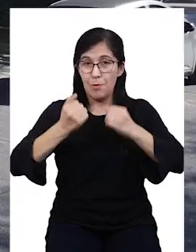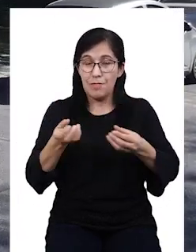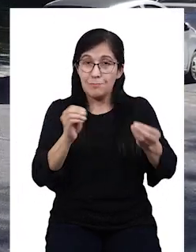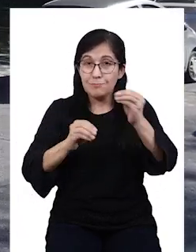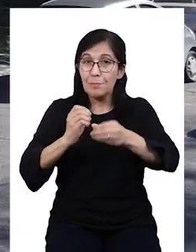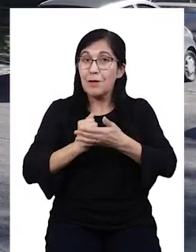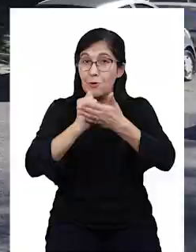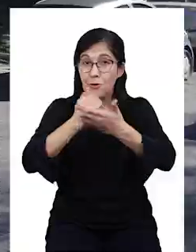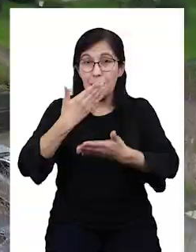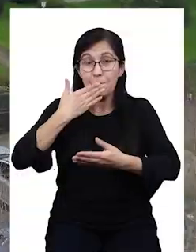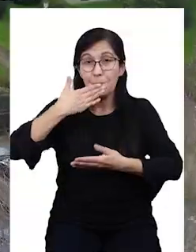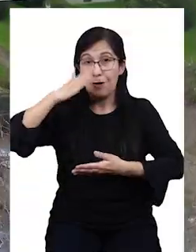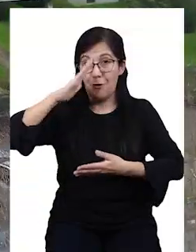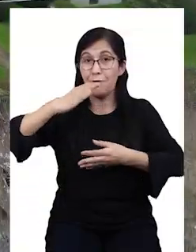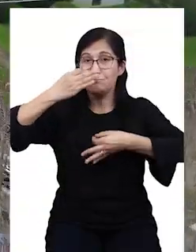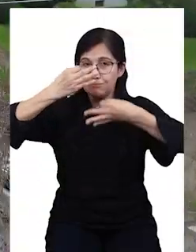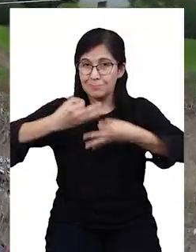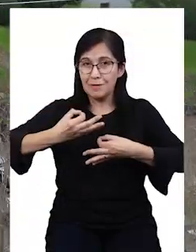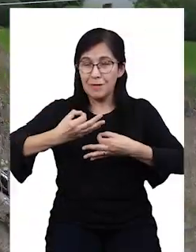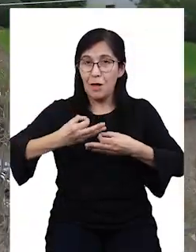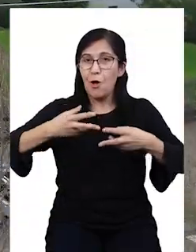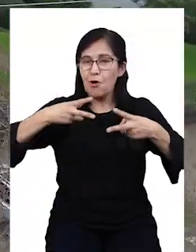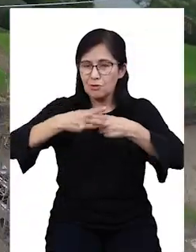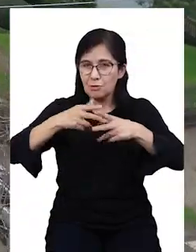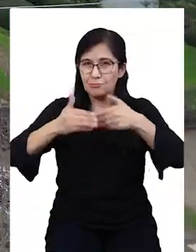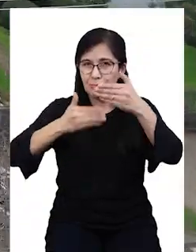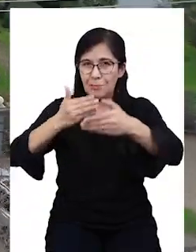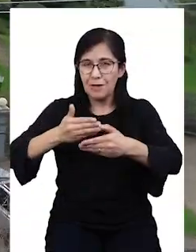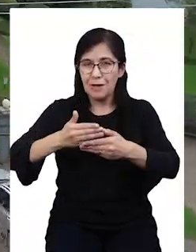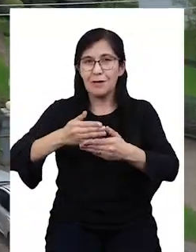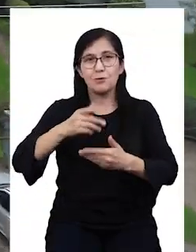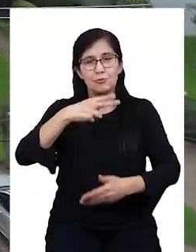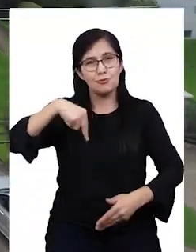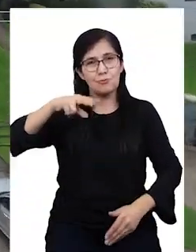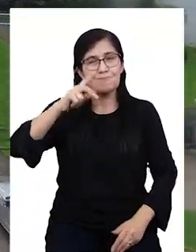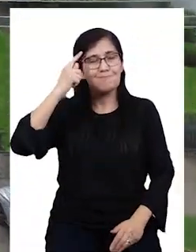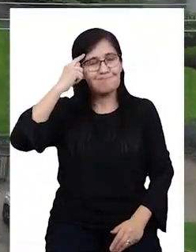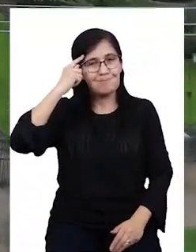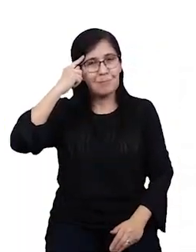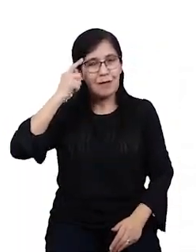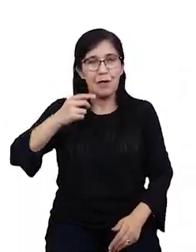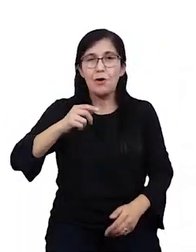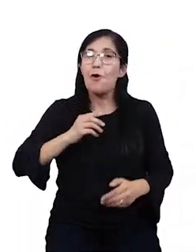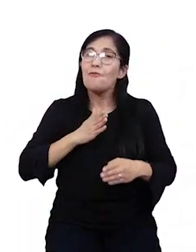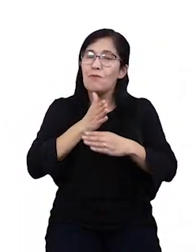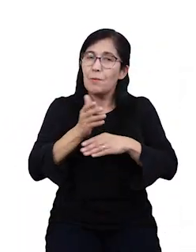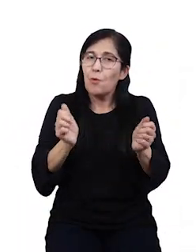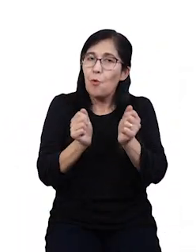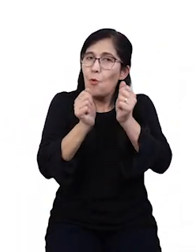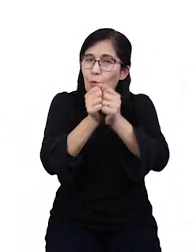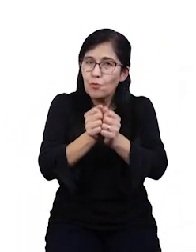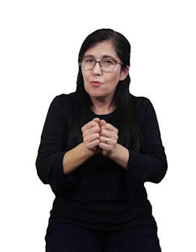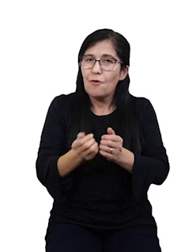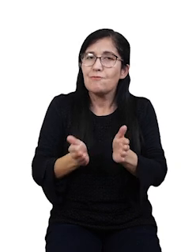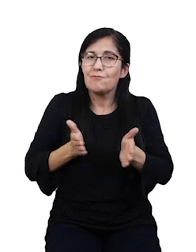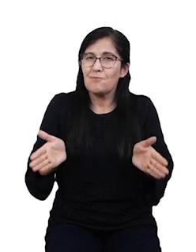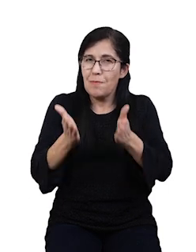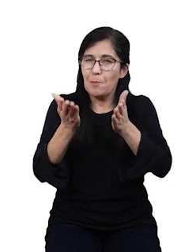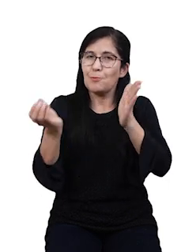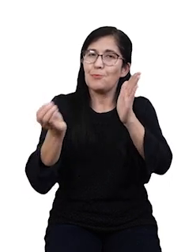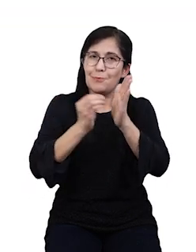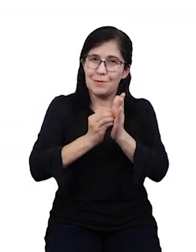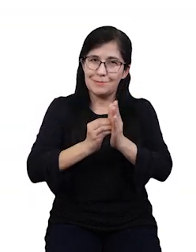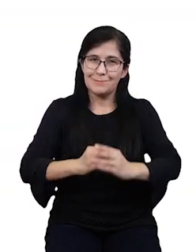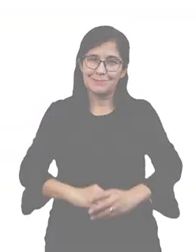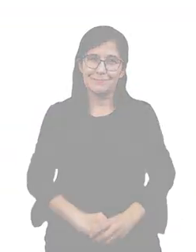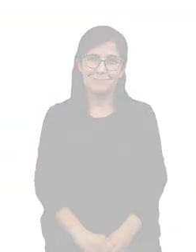la excelencia y a la mejora continua que nos inspira cada día. Vamos juntos, vamos por más.